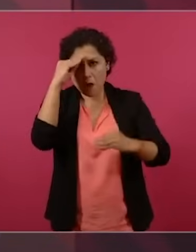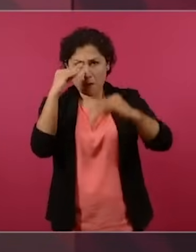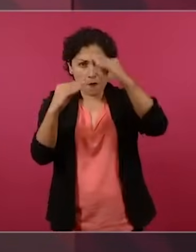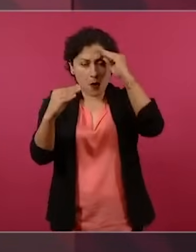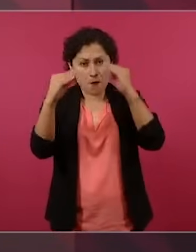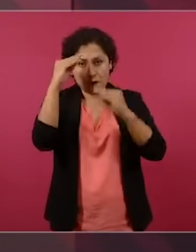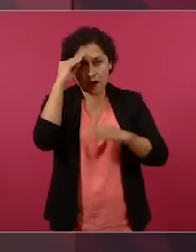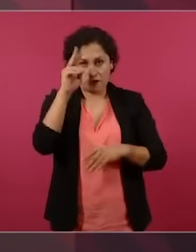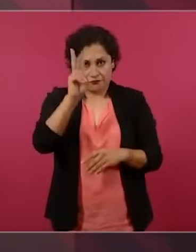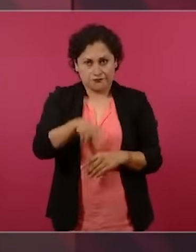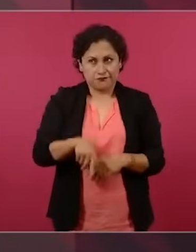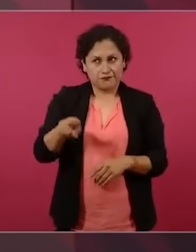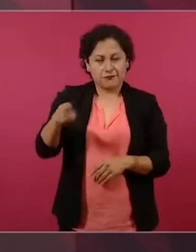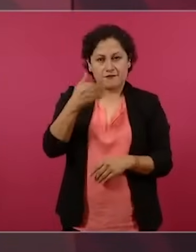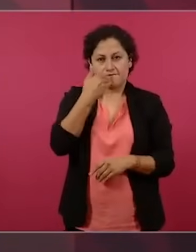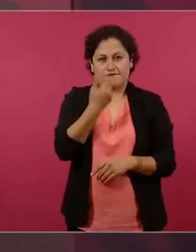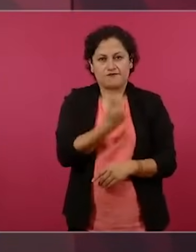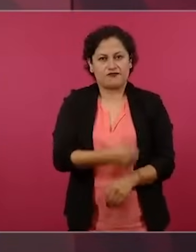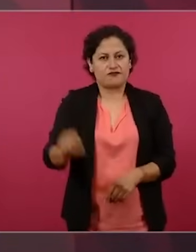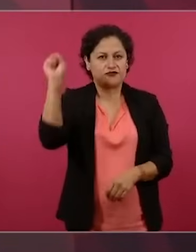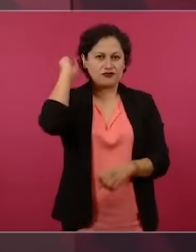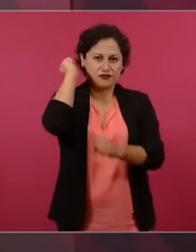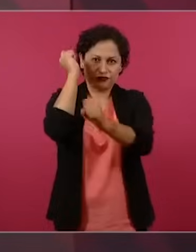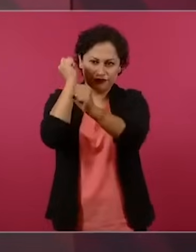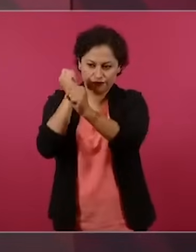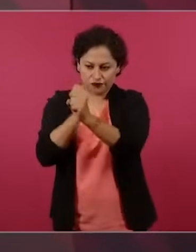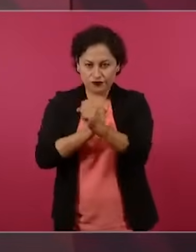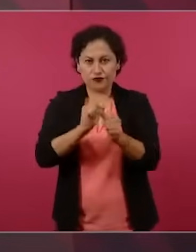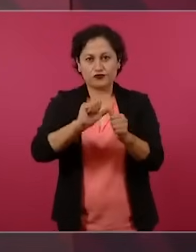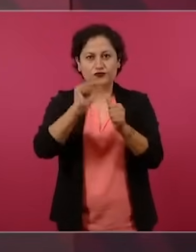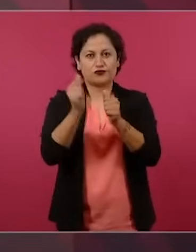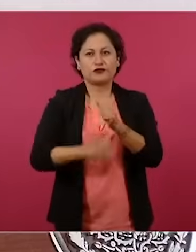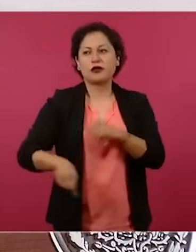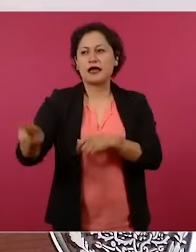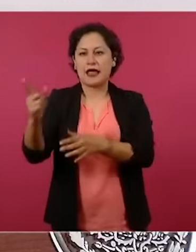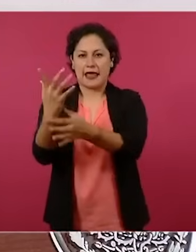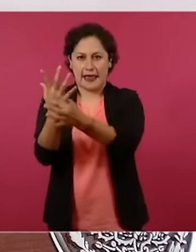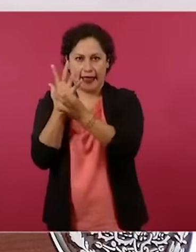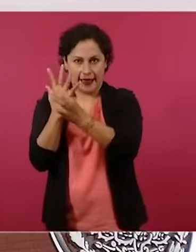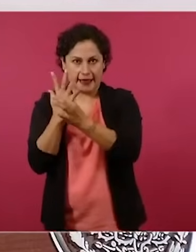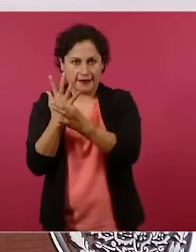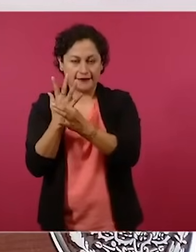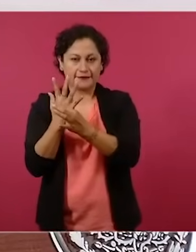Un gran escultor. Dice, yo estoy